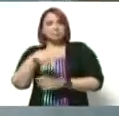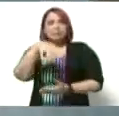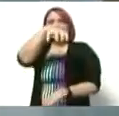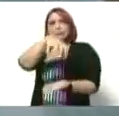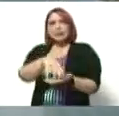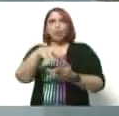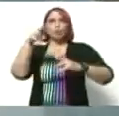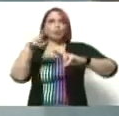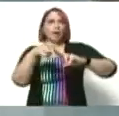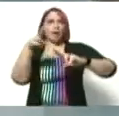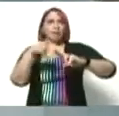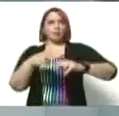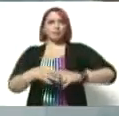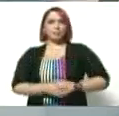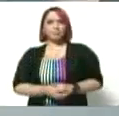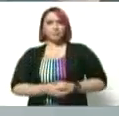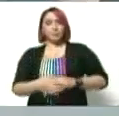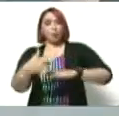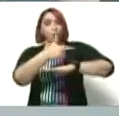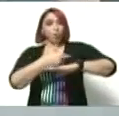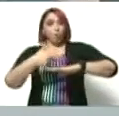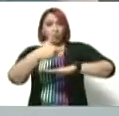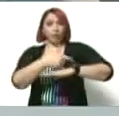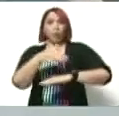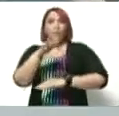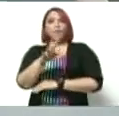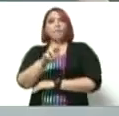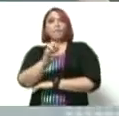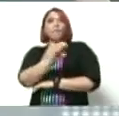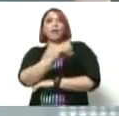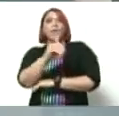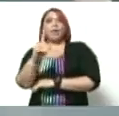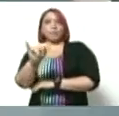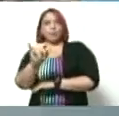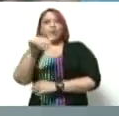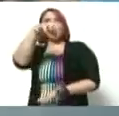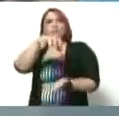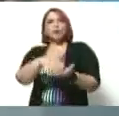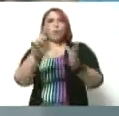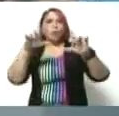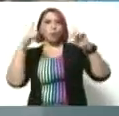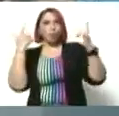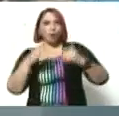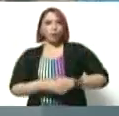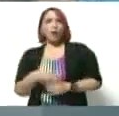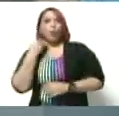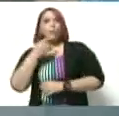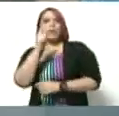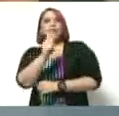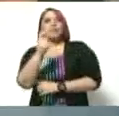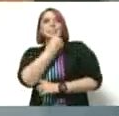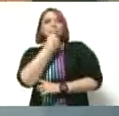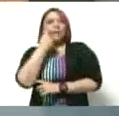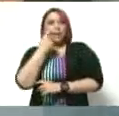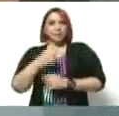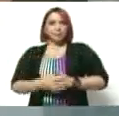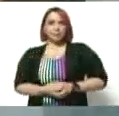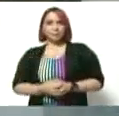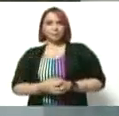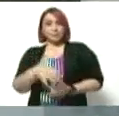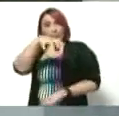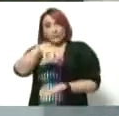táchira al gobernador freddy bernal al estado la guaira al joven gobernador teherán al